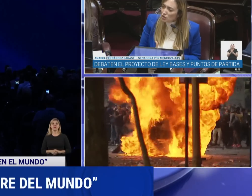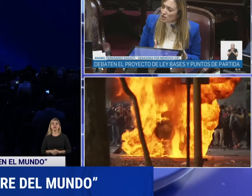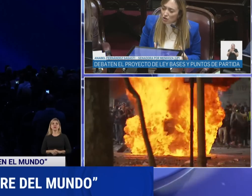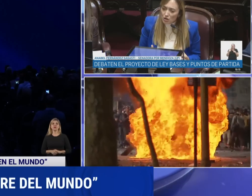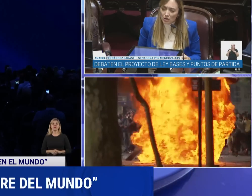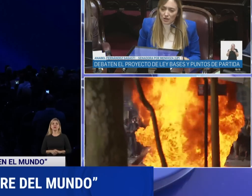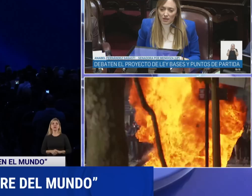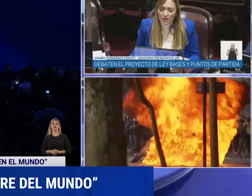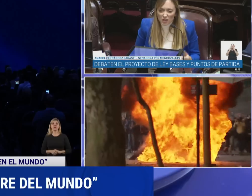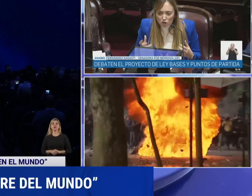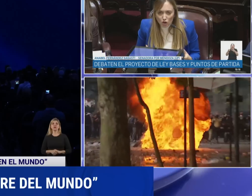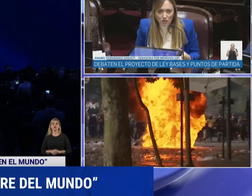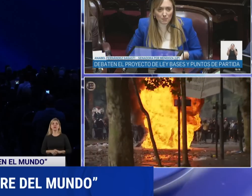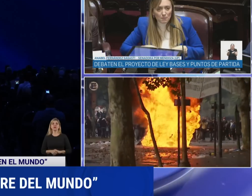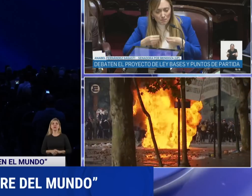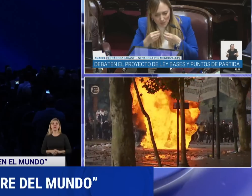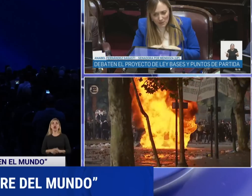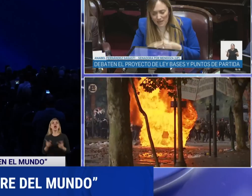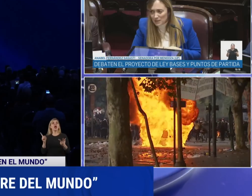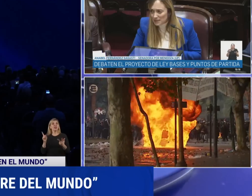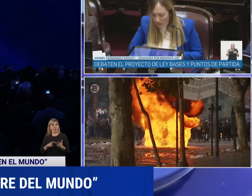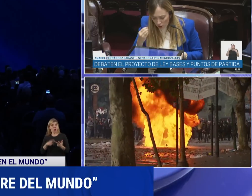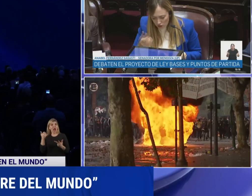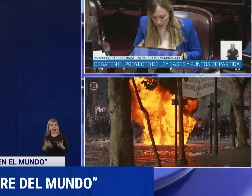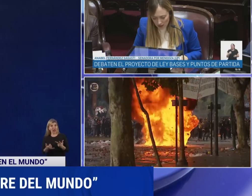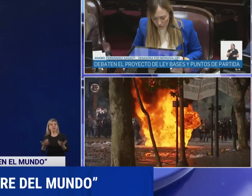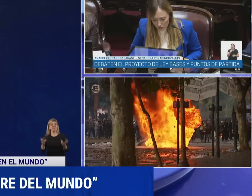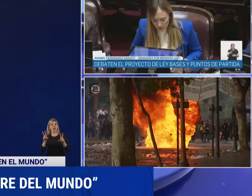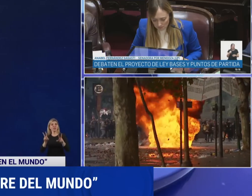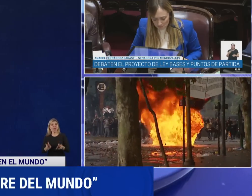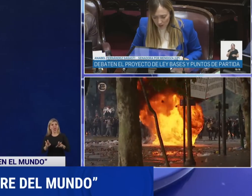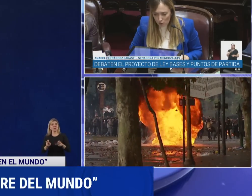Y después están las cuestiones, digamos, de la coyuntura también, ¿no?